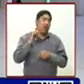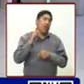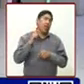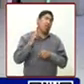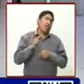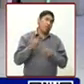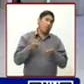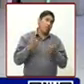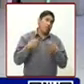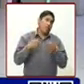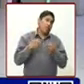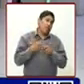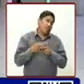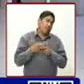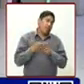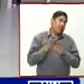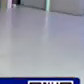aquí en la casa Gracias